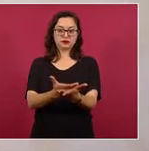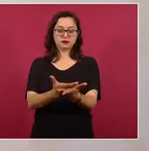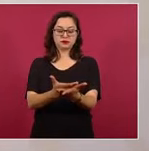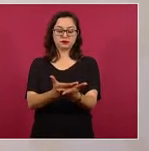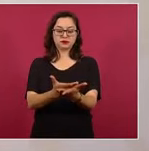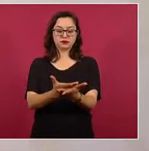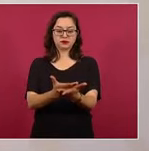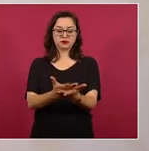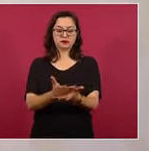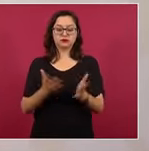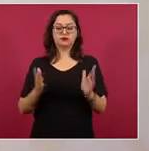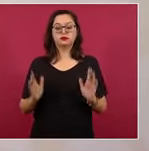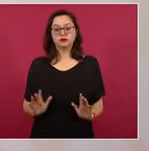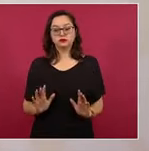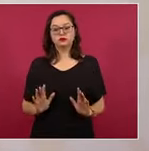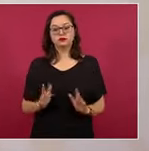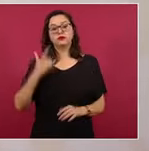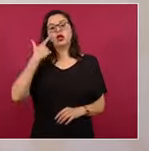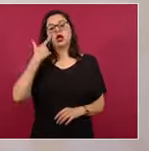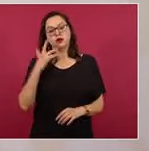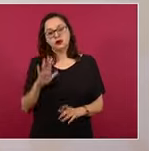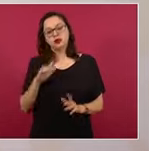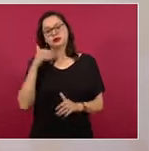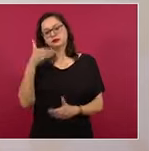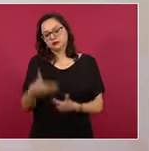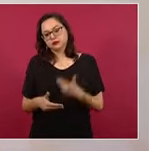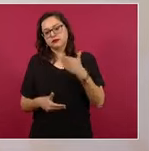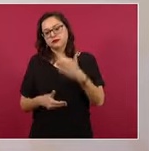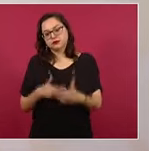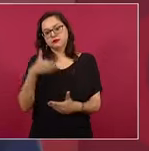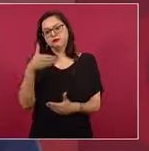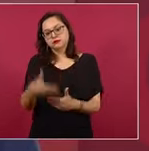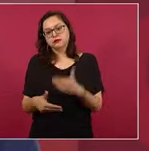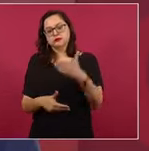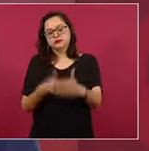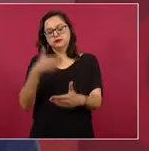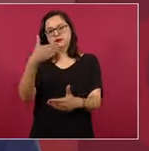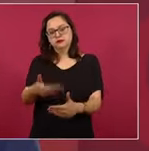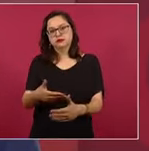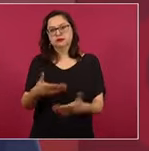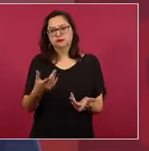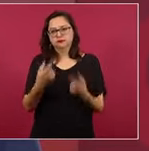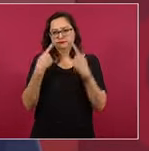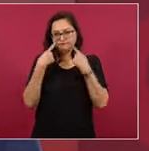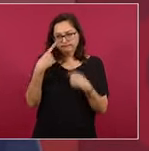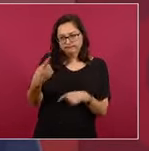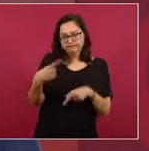y se va a ir conociendo cada vez más